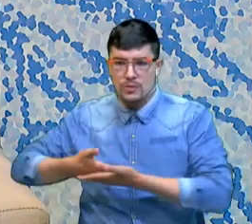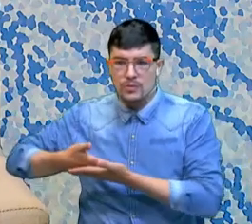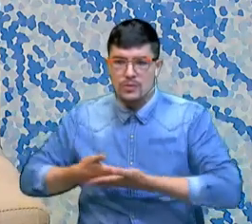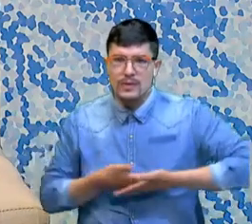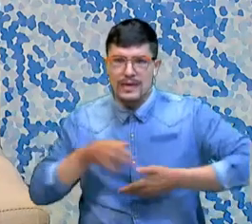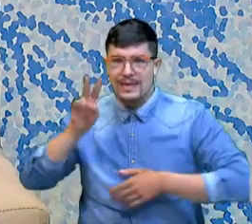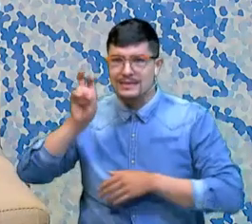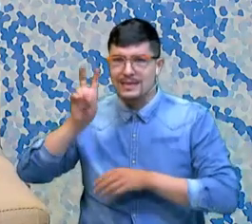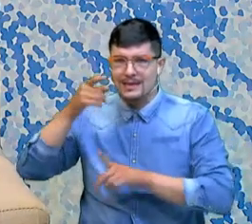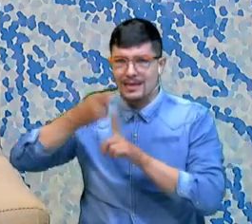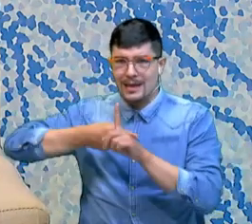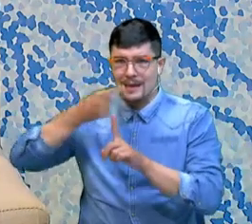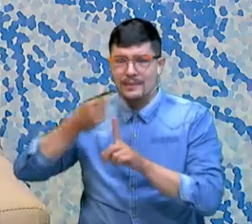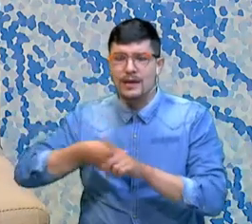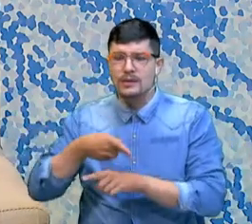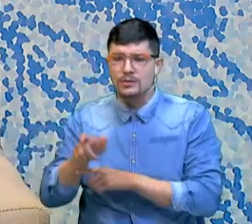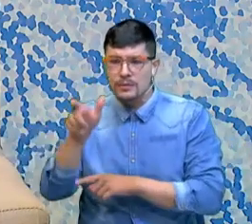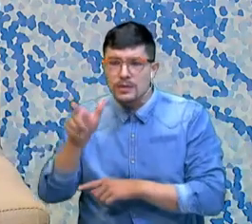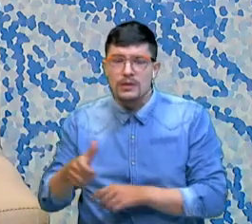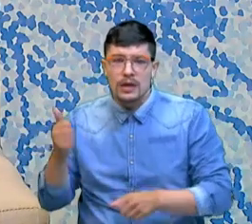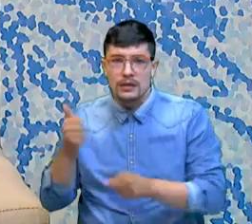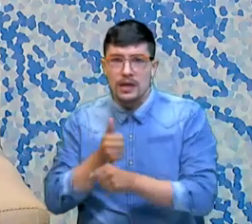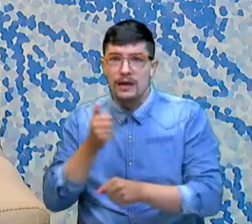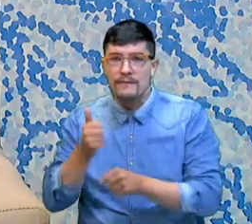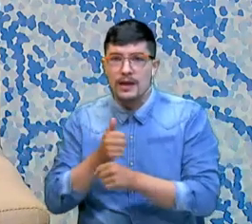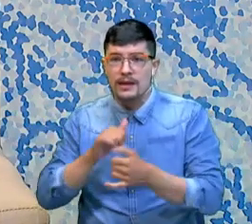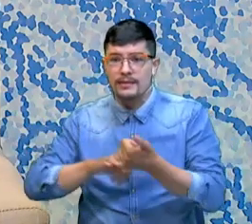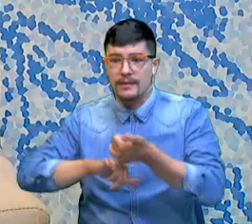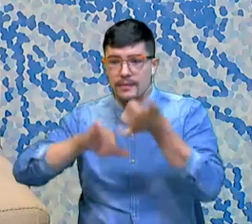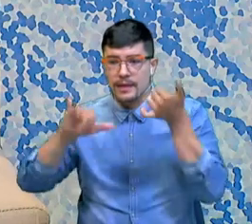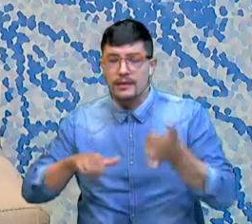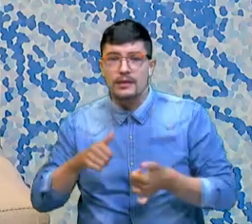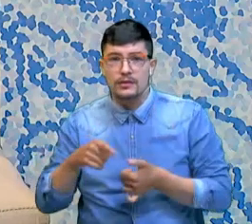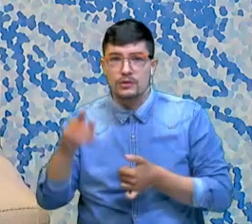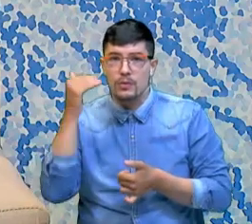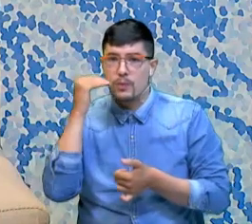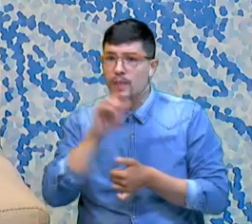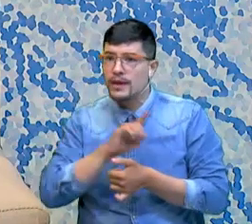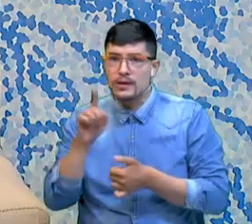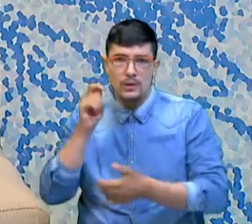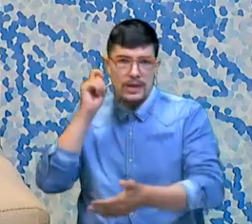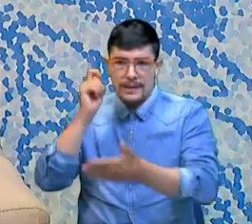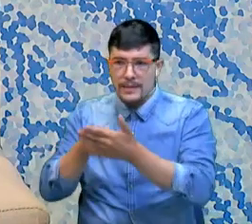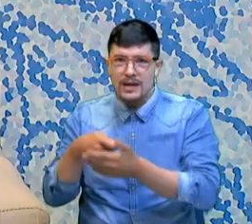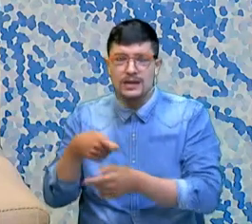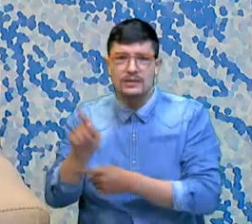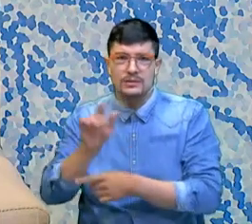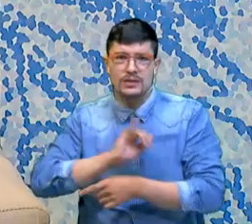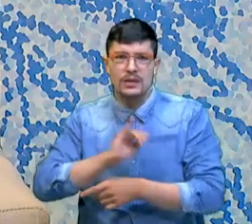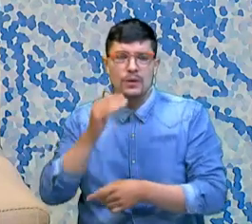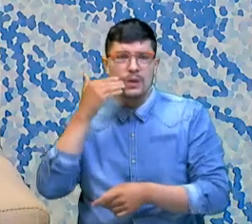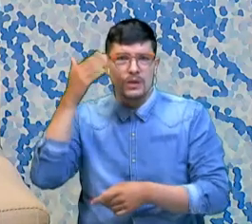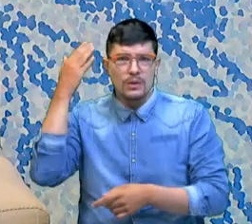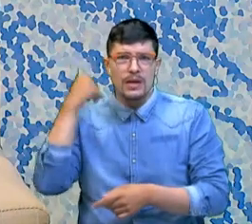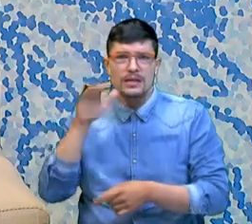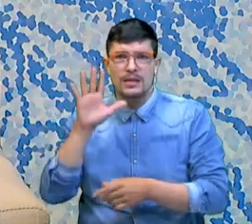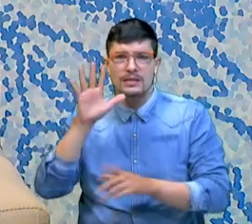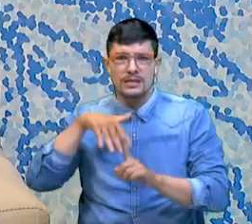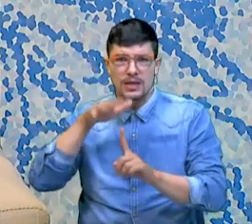y es trabajadora independiente. Ella no le han pagado la incapacidad cuando tenía como